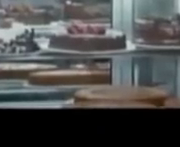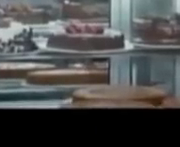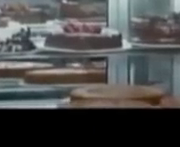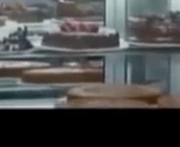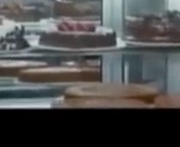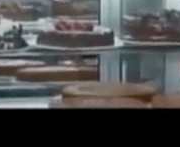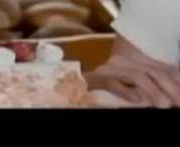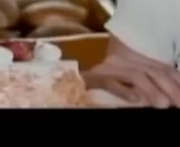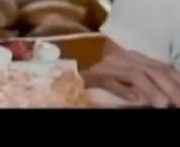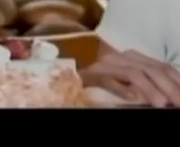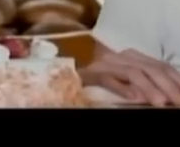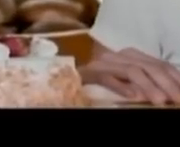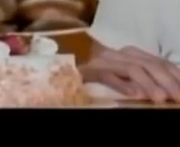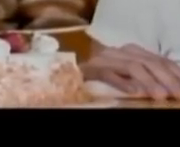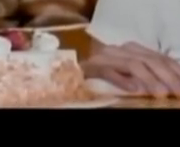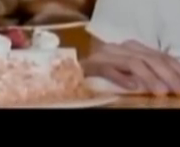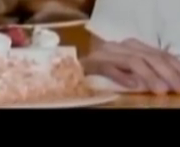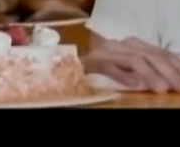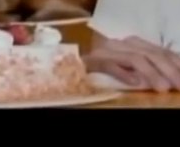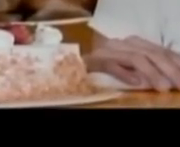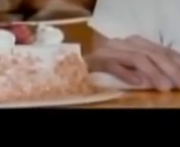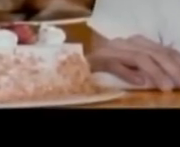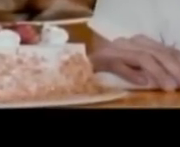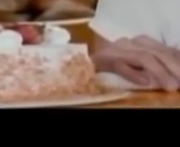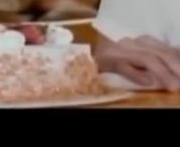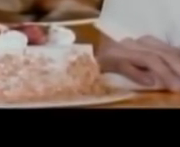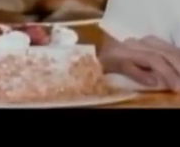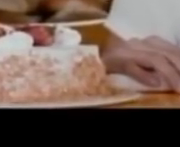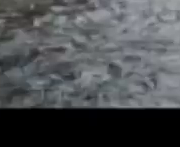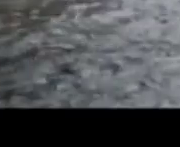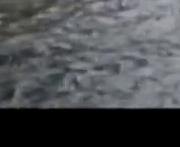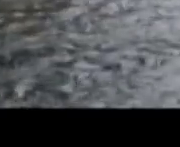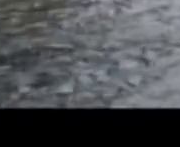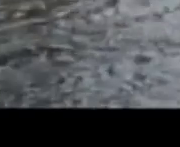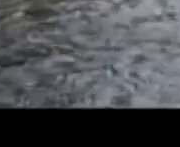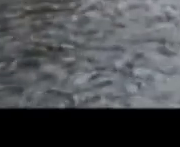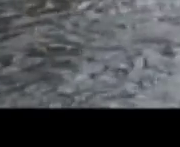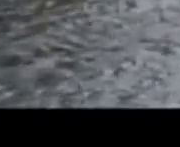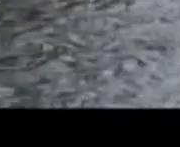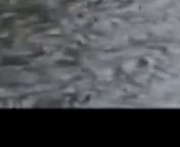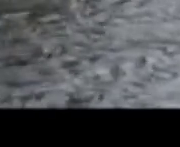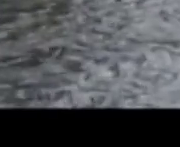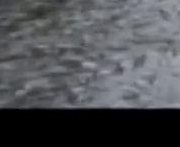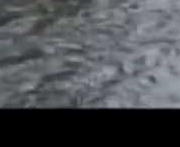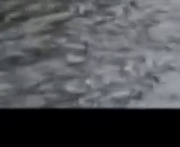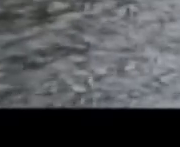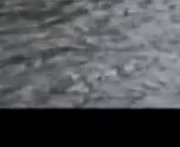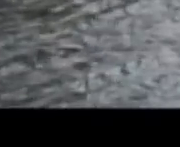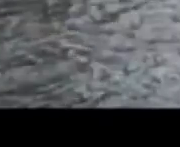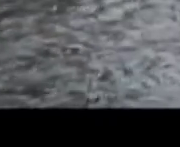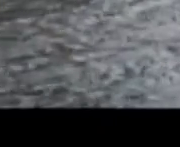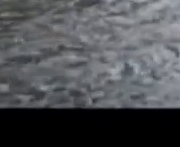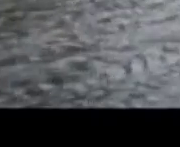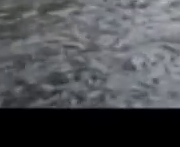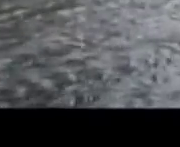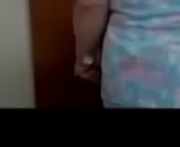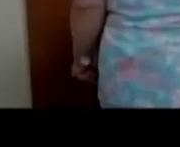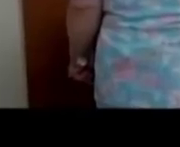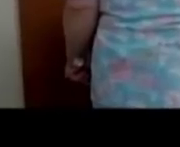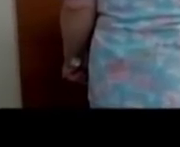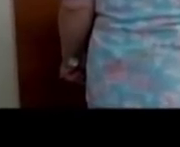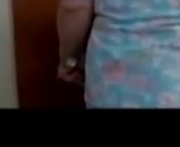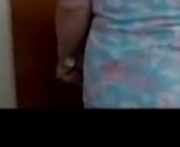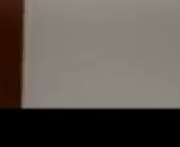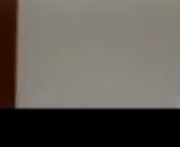voto sincero y responsable lograremos el desarrollo que queremos con paso firme. Dejémonos de medias tintas y pintemos todos un Ecuador de empuje.